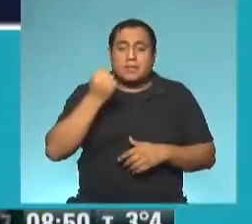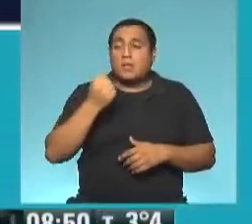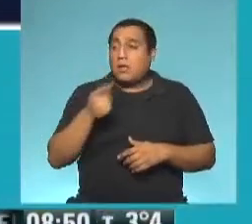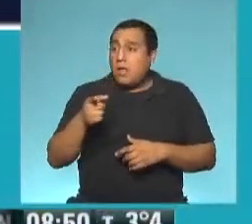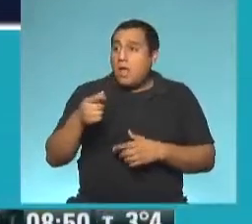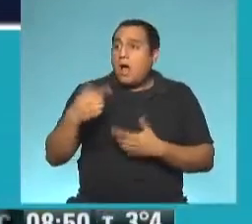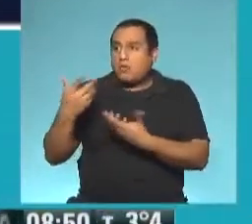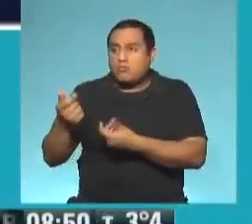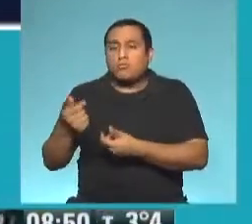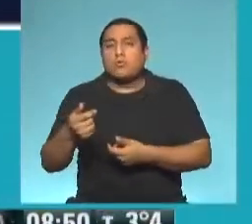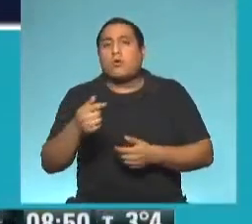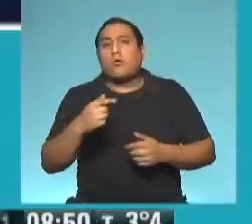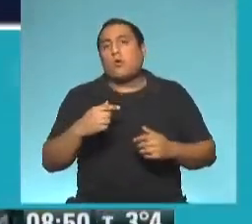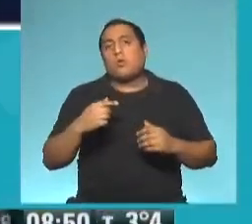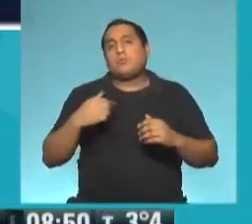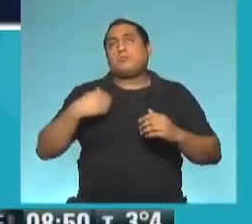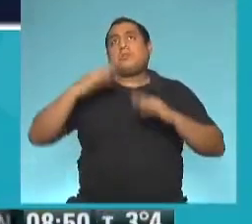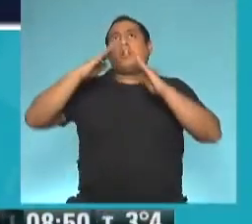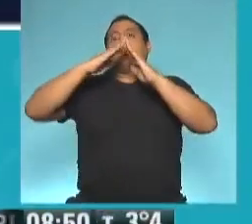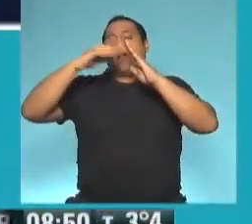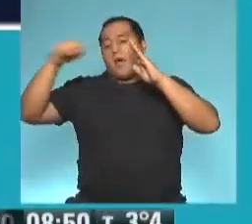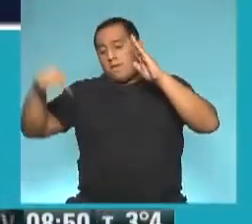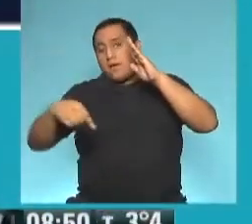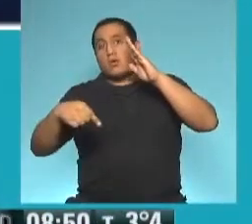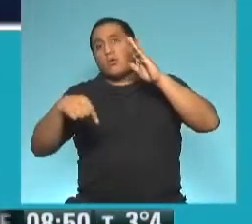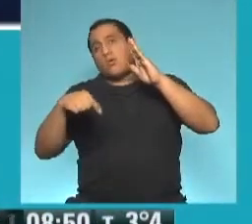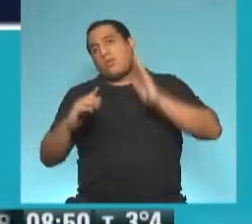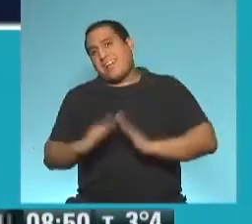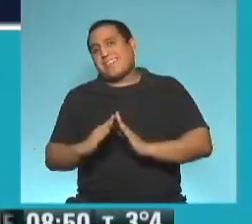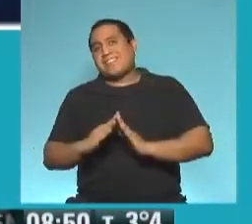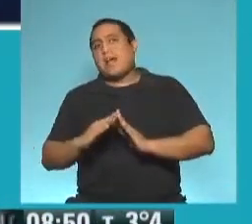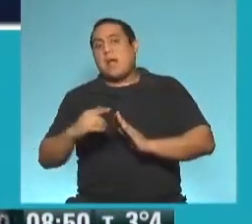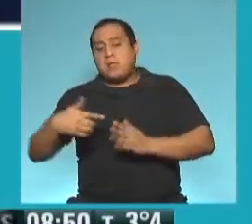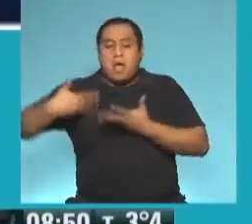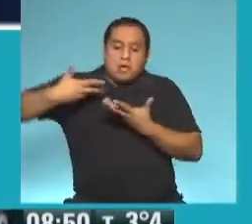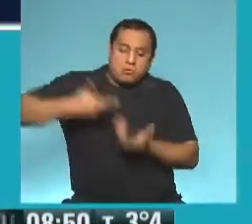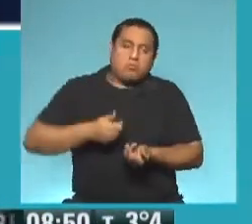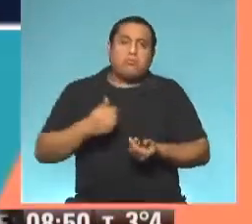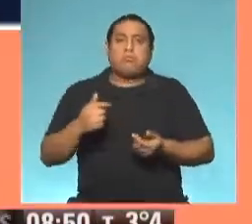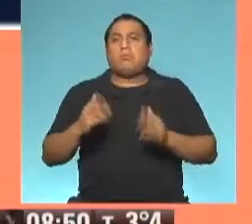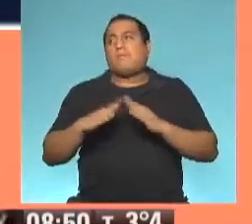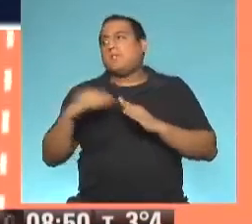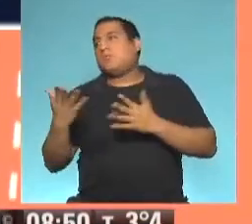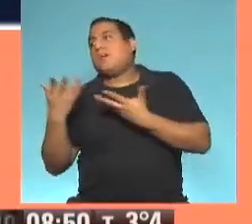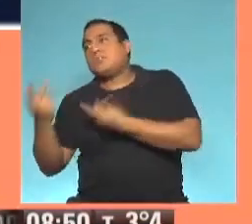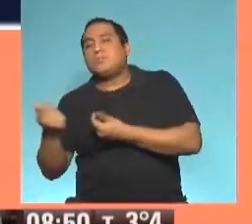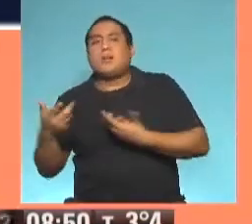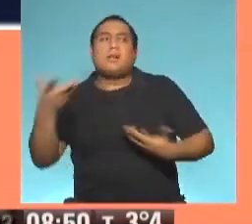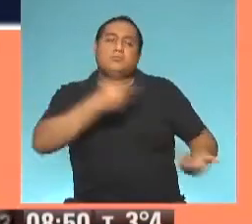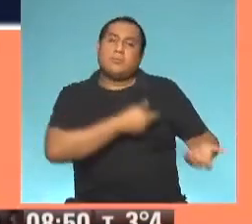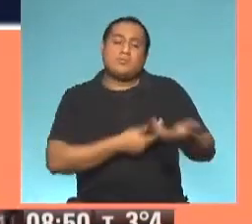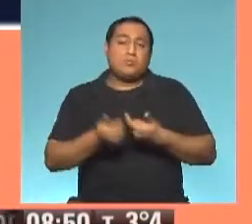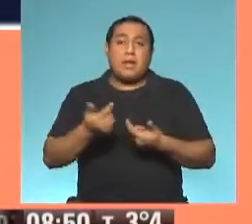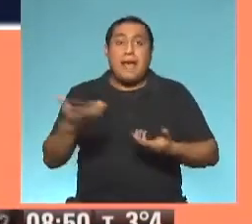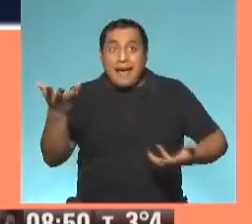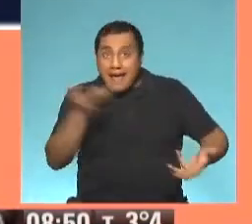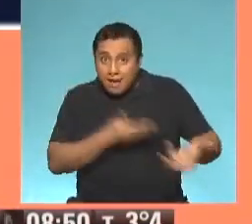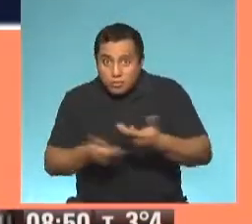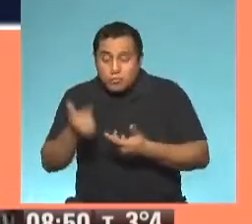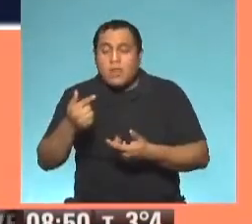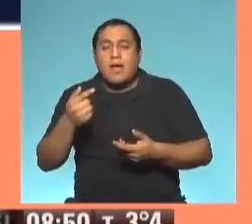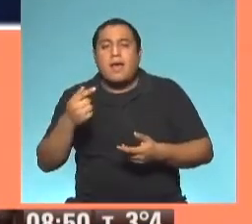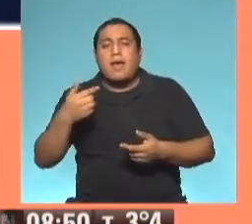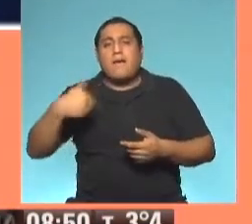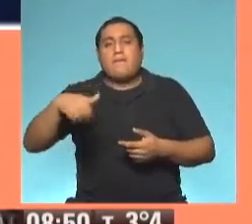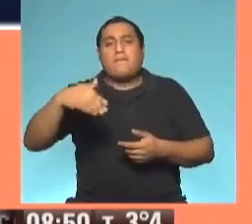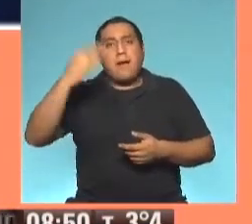enfrente, al que vive en el piso de abajo. Entonces, esto es uno de los mensajes más trascendentes desde la salud mental. Es más